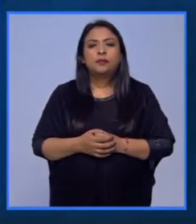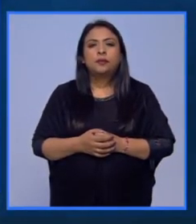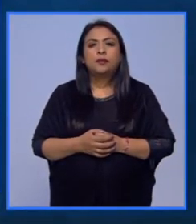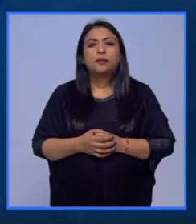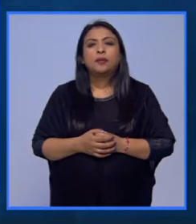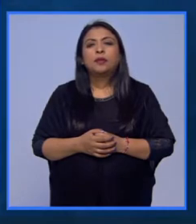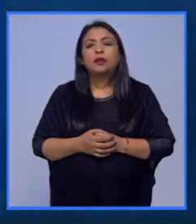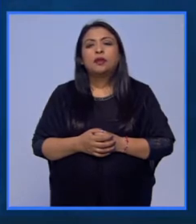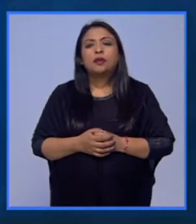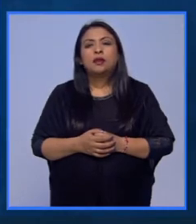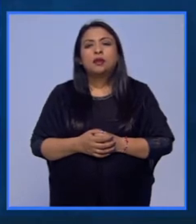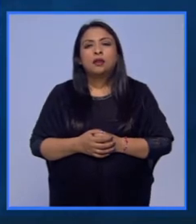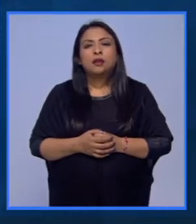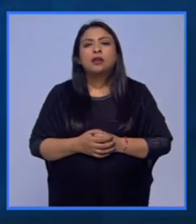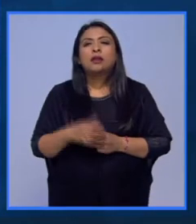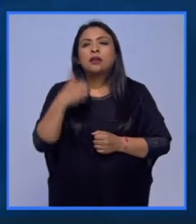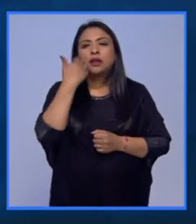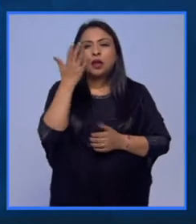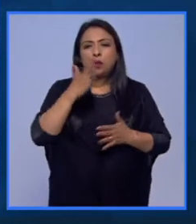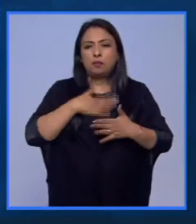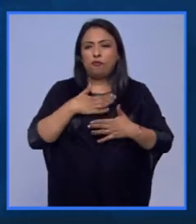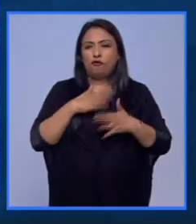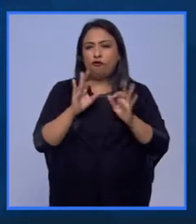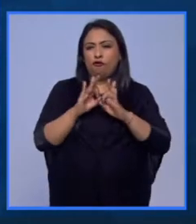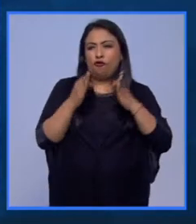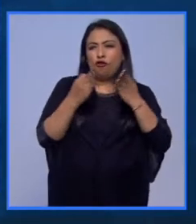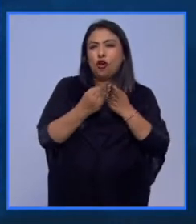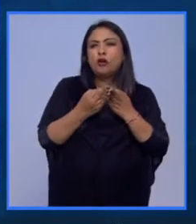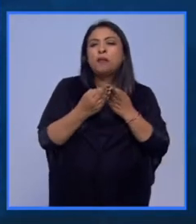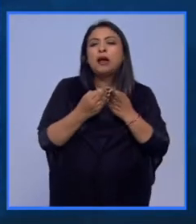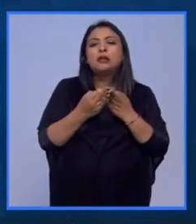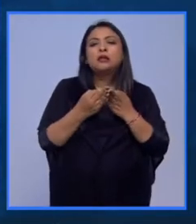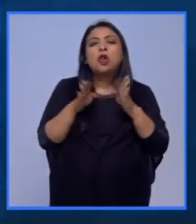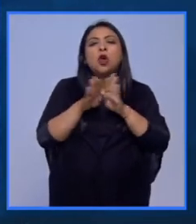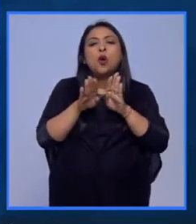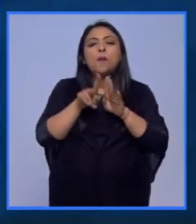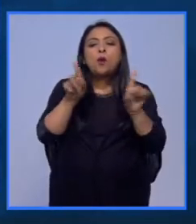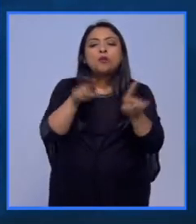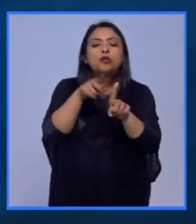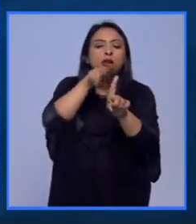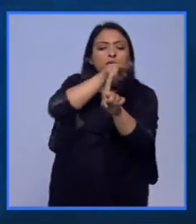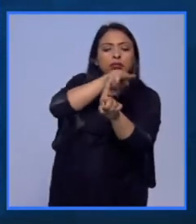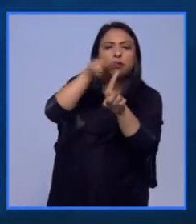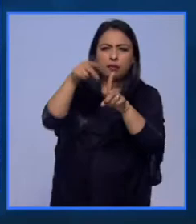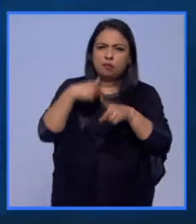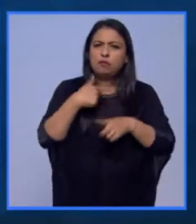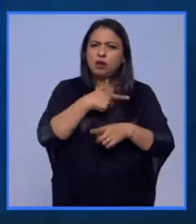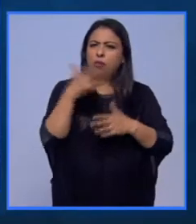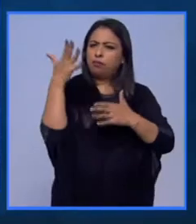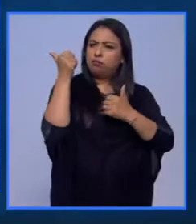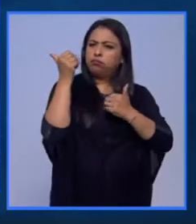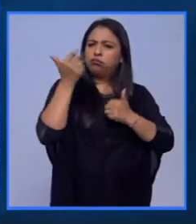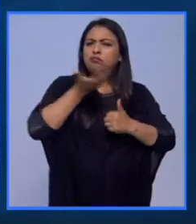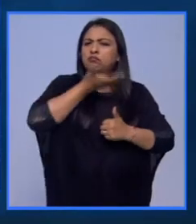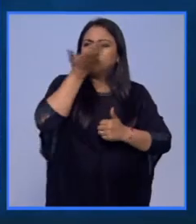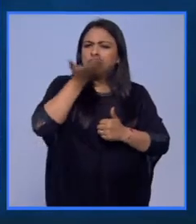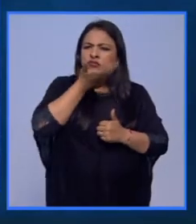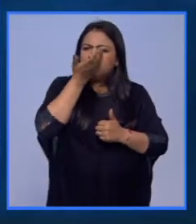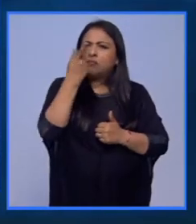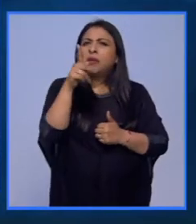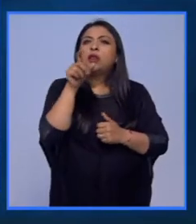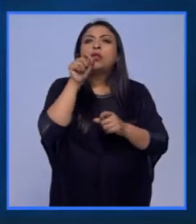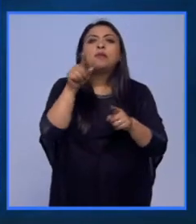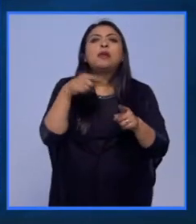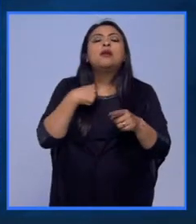He querido plasmar mis dos formas de ver la música. Porque a mí me gusta el flamenco tradicional, pero también me